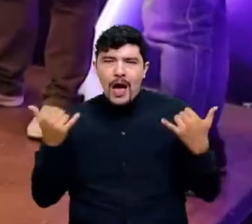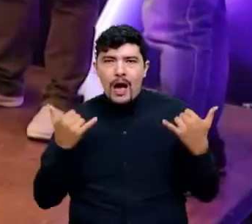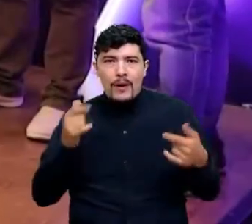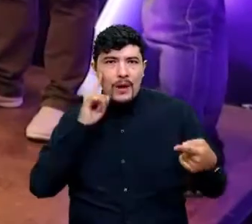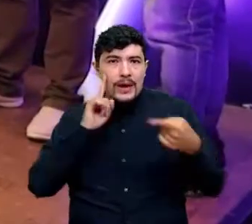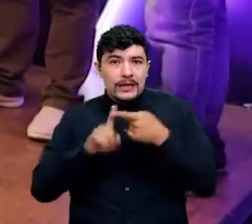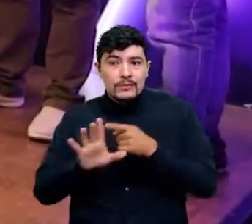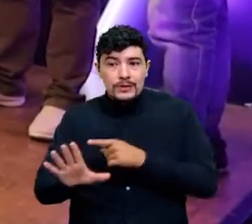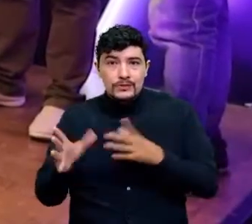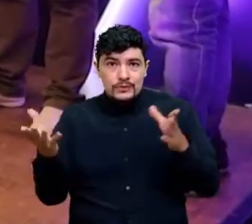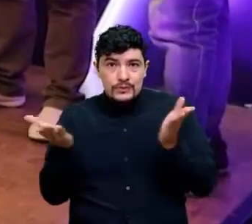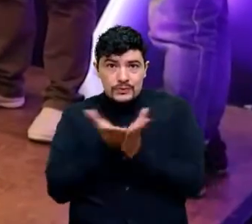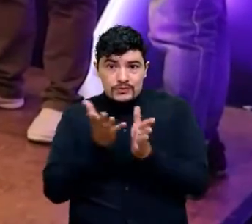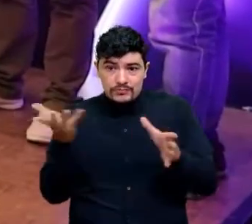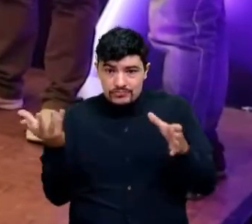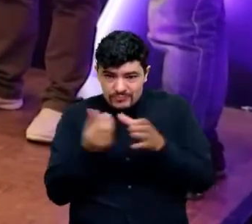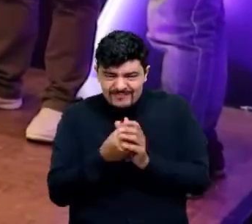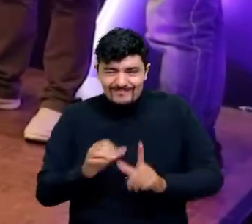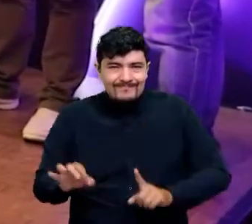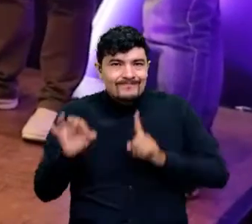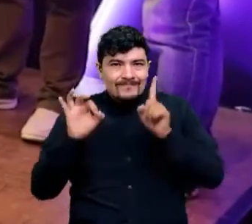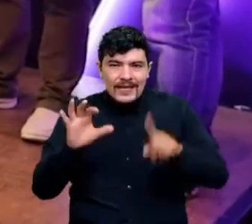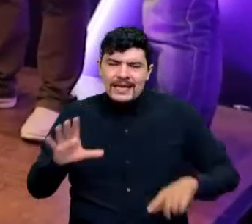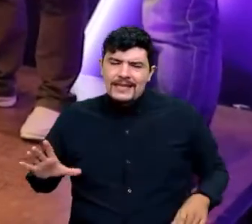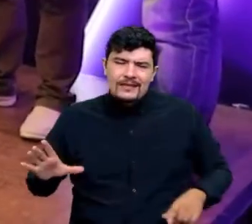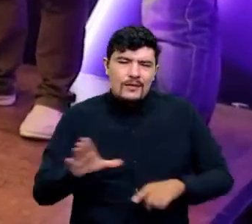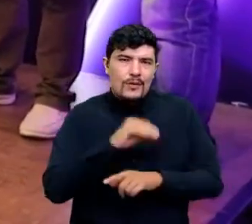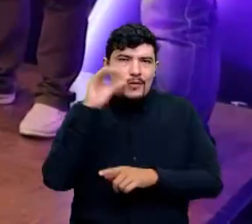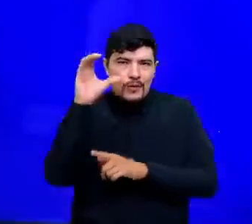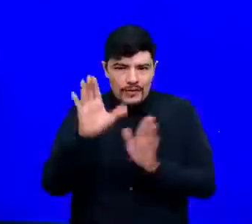incluyente y de calidad que llegue a todos los rincones de colombia